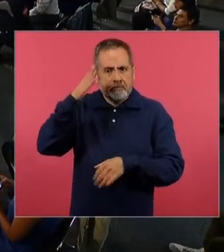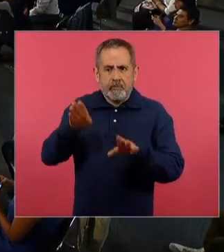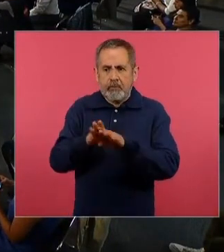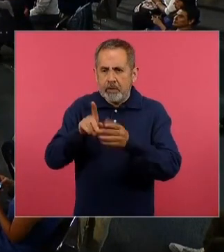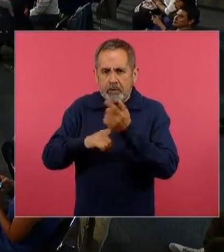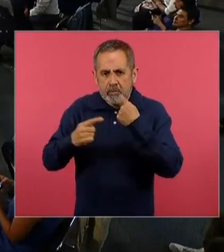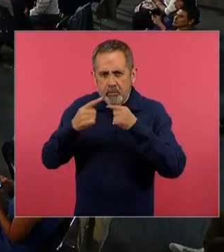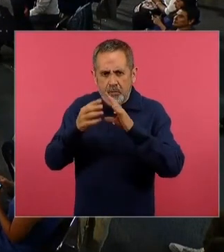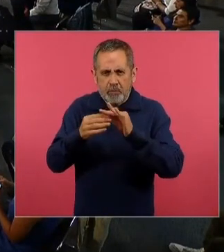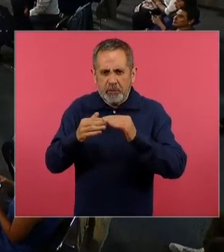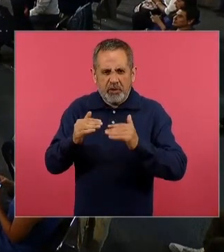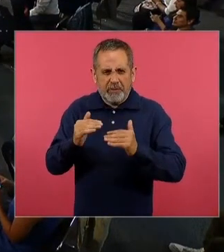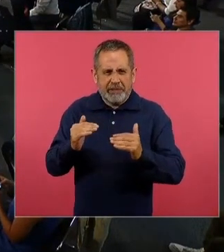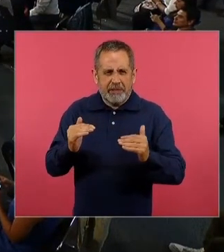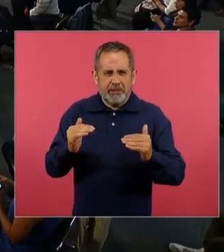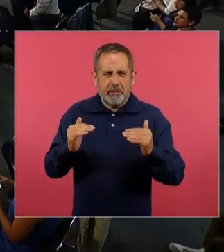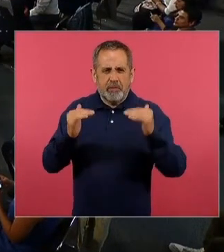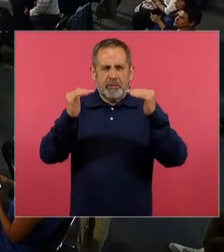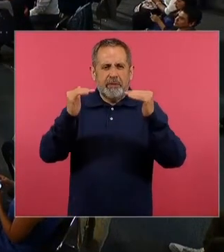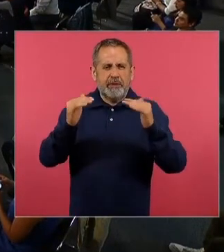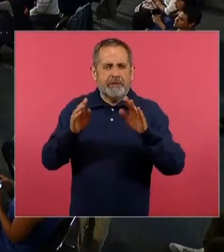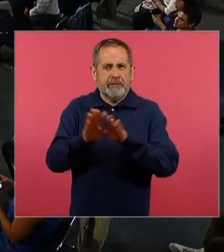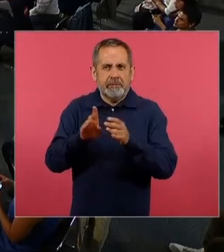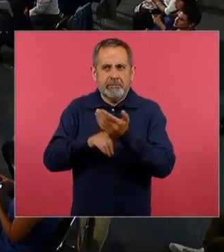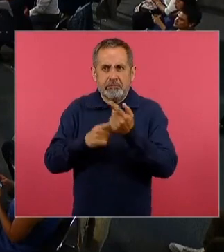de la Secretaría de Educación Pública.